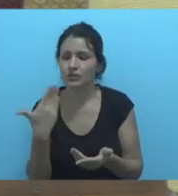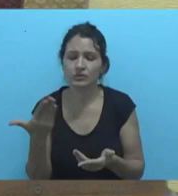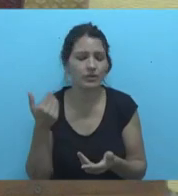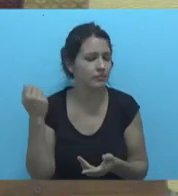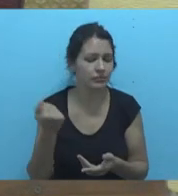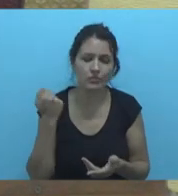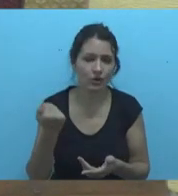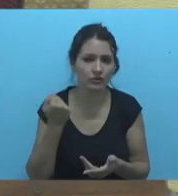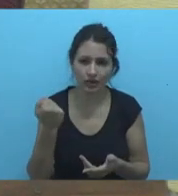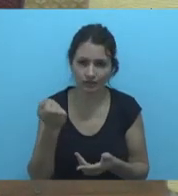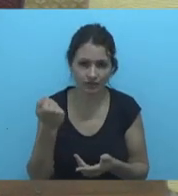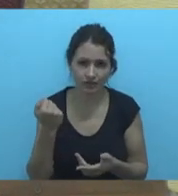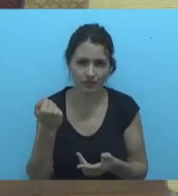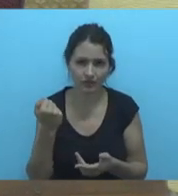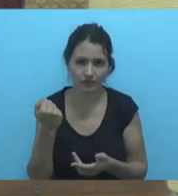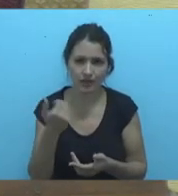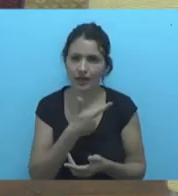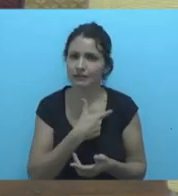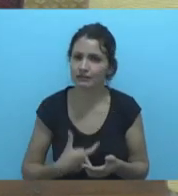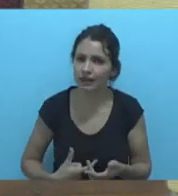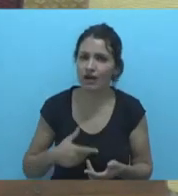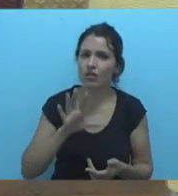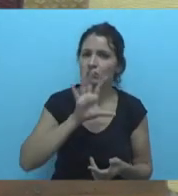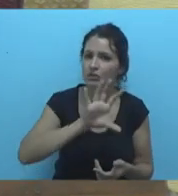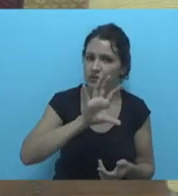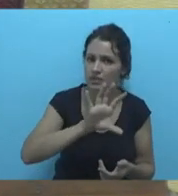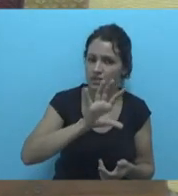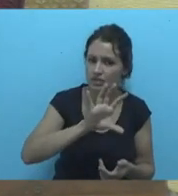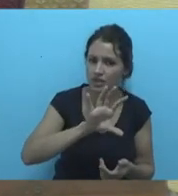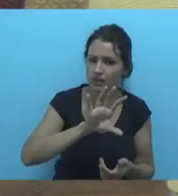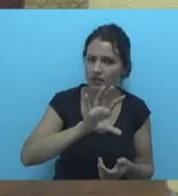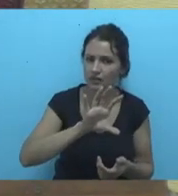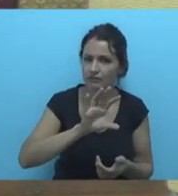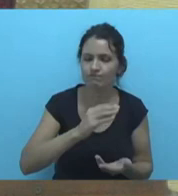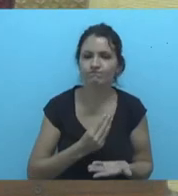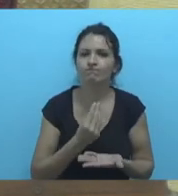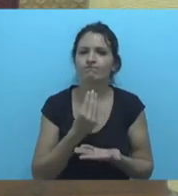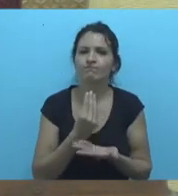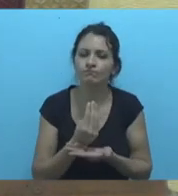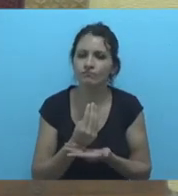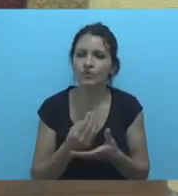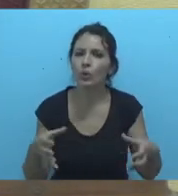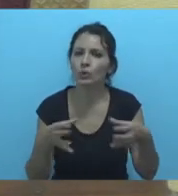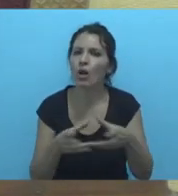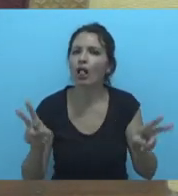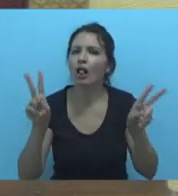insisto, tratar de que el Estado provincial, reivindicando su origen